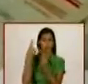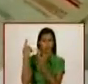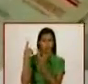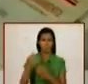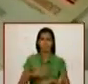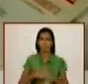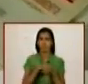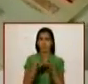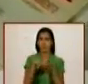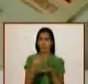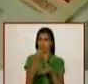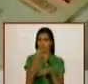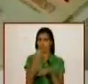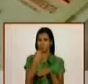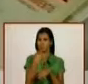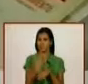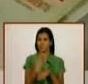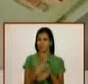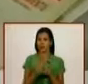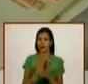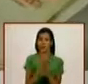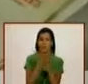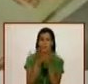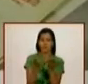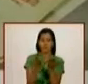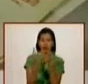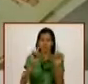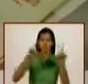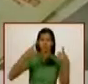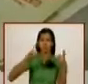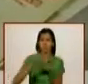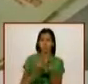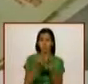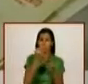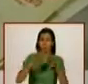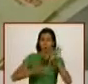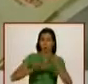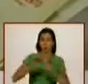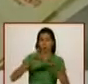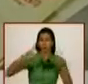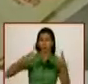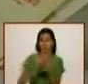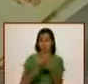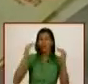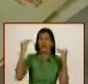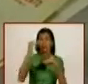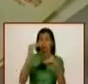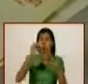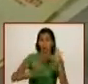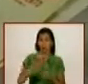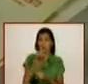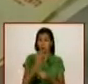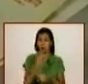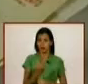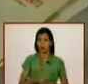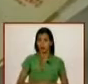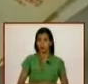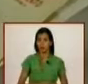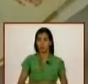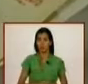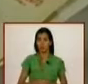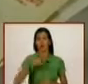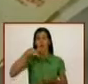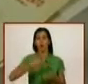Ministerio de Alimentación, libreta de racionamiento personal e intransferible. Serie G tal,